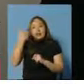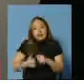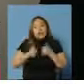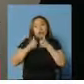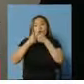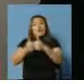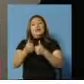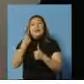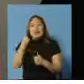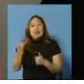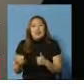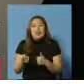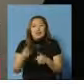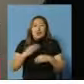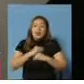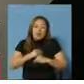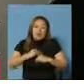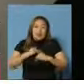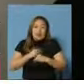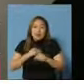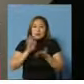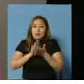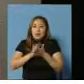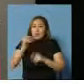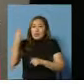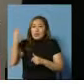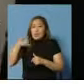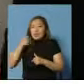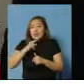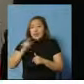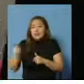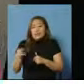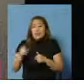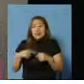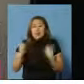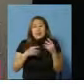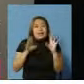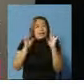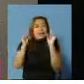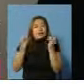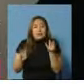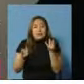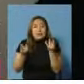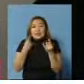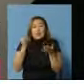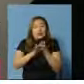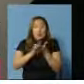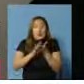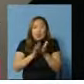estar con la vida. Lamentablemente, la situación del país es tan delicada que hemos llegado a